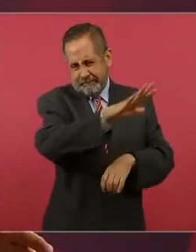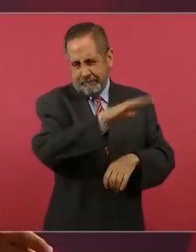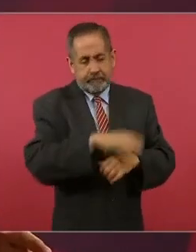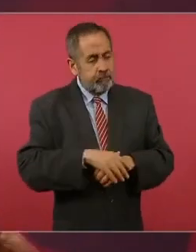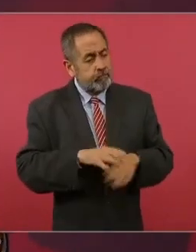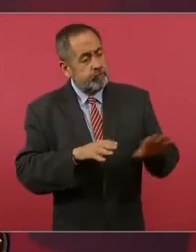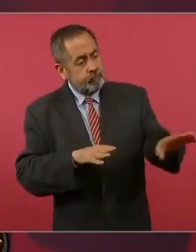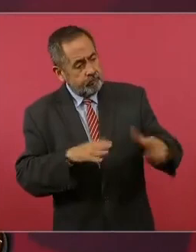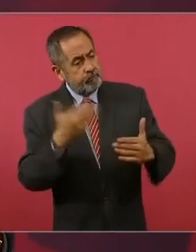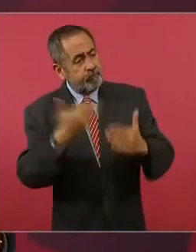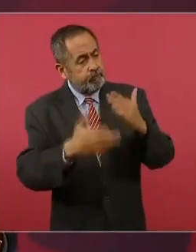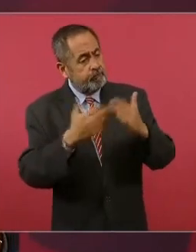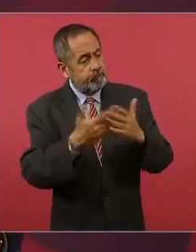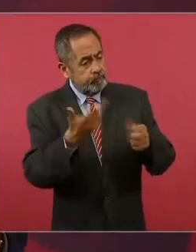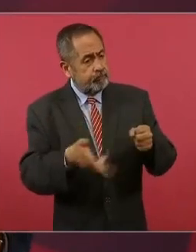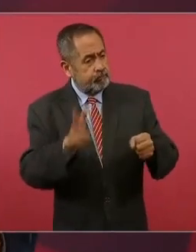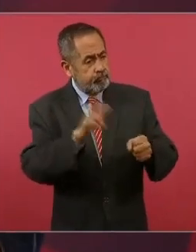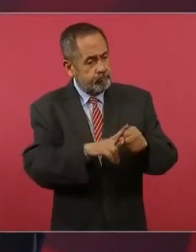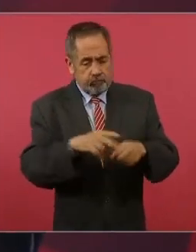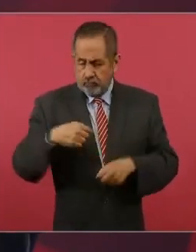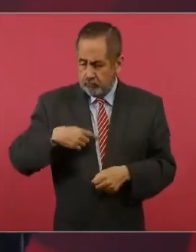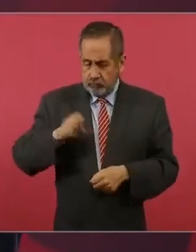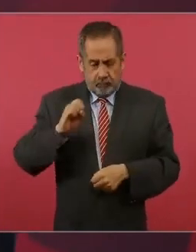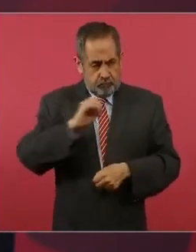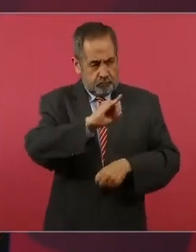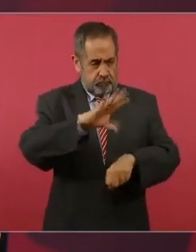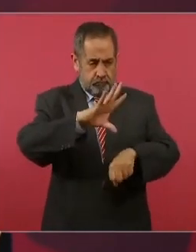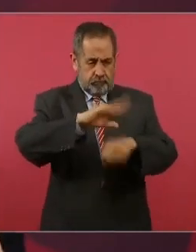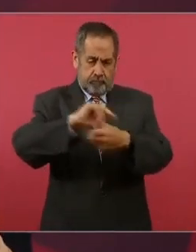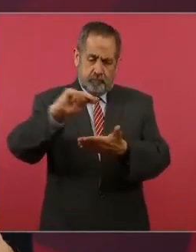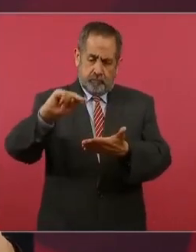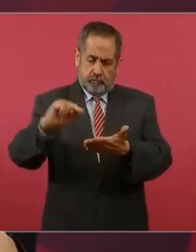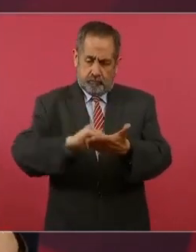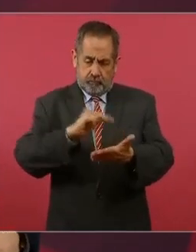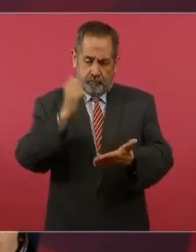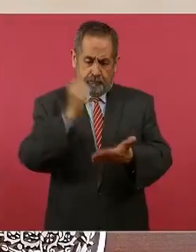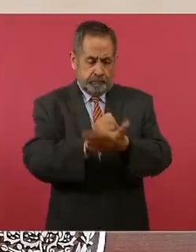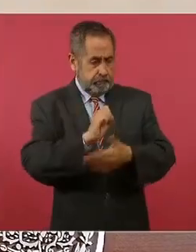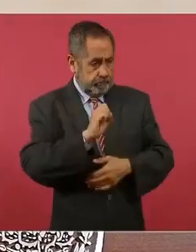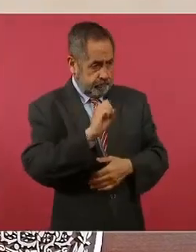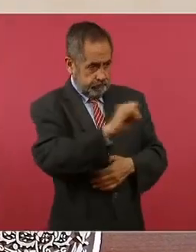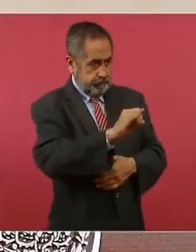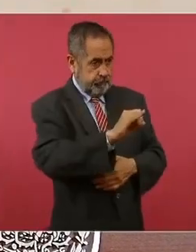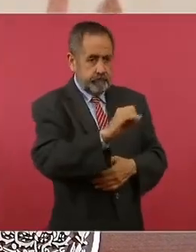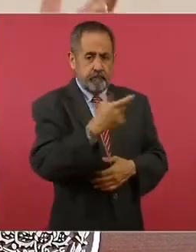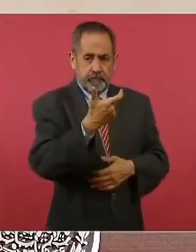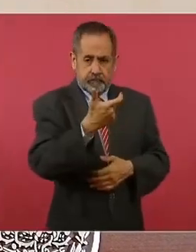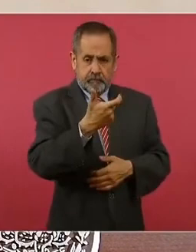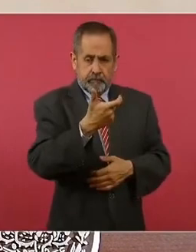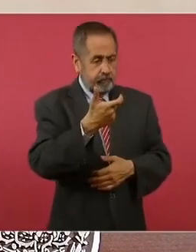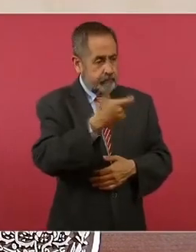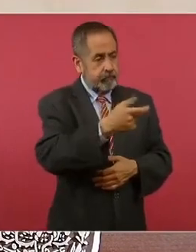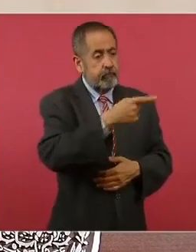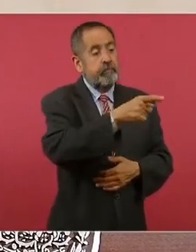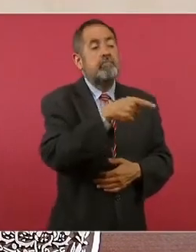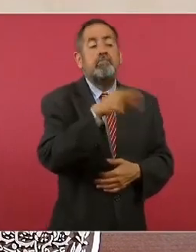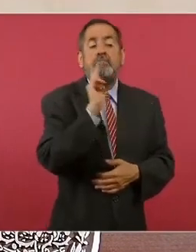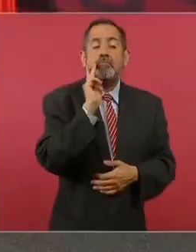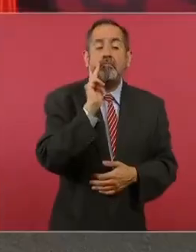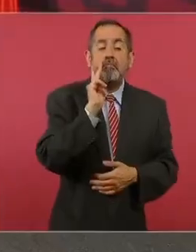nosotros lo autorizamos, nada más que es un